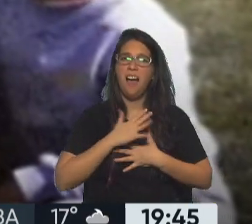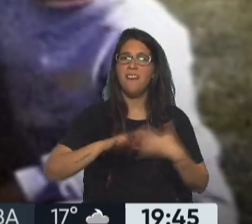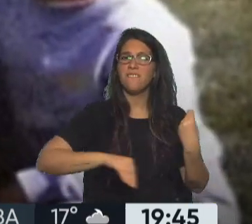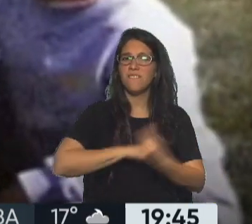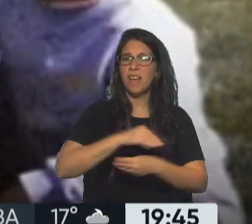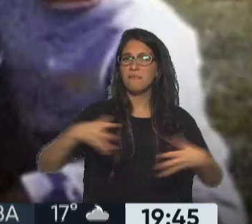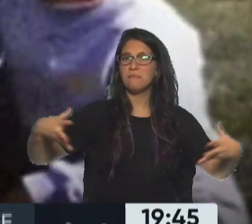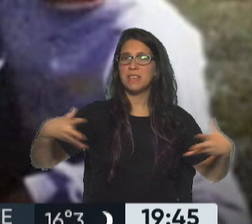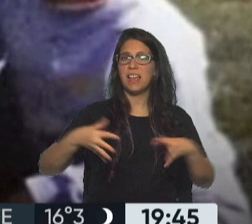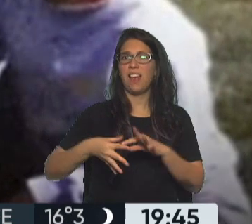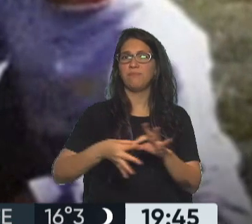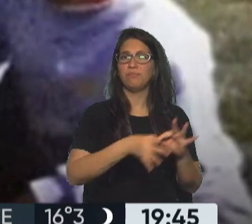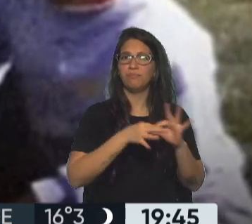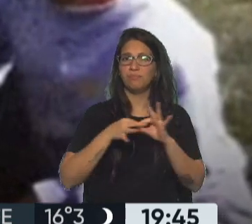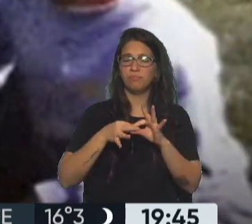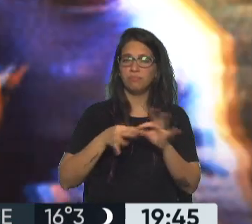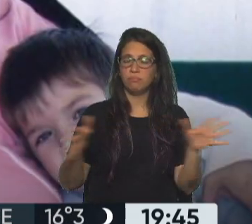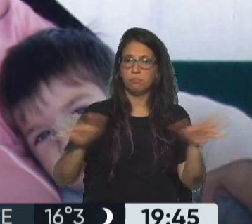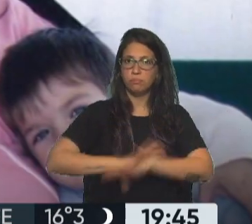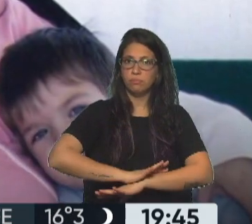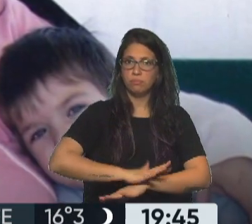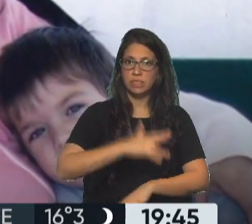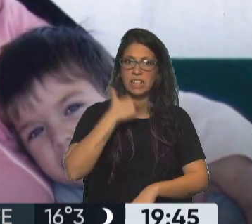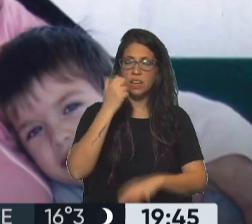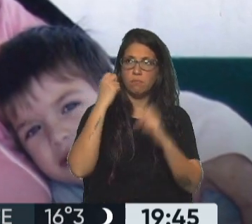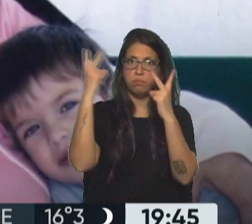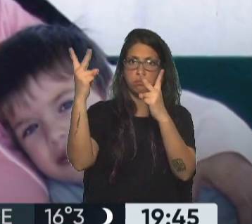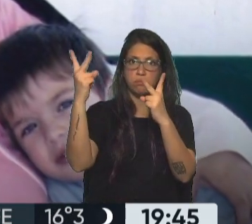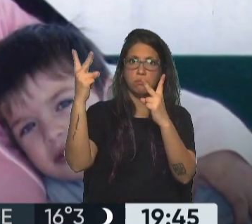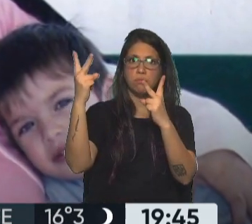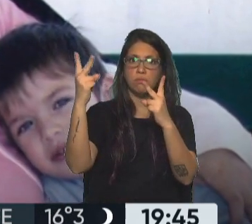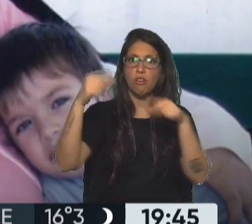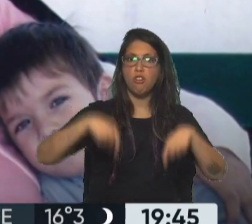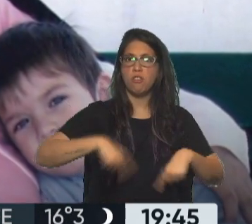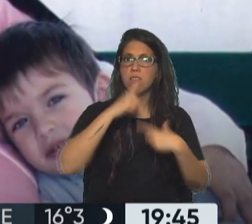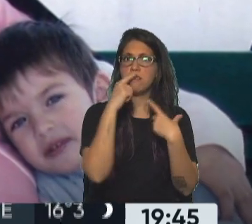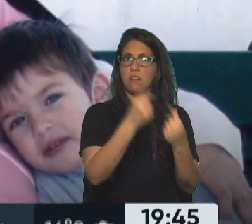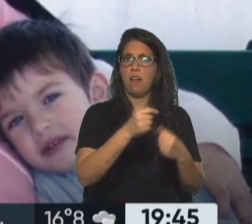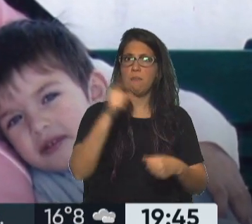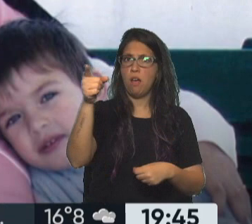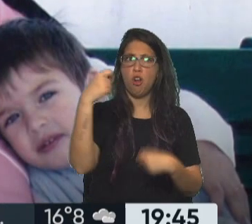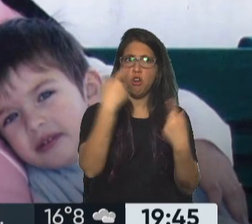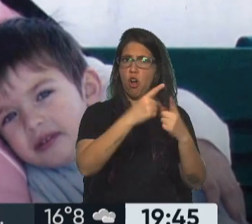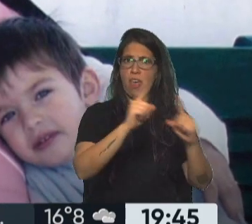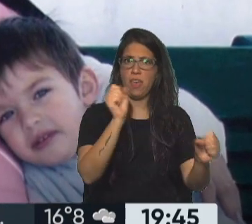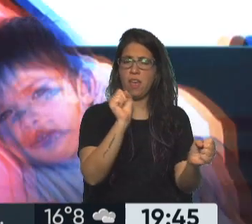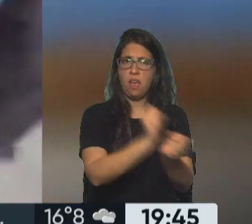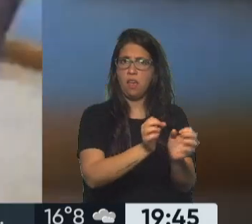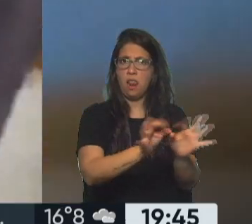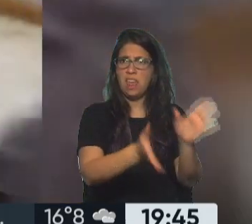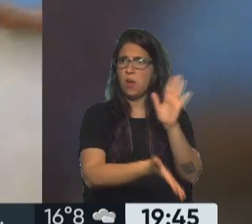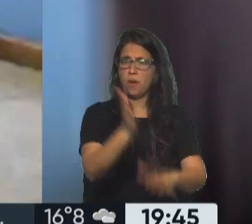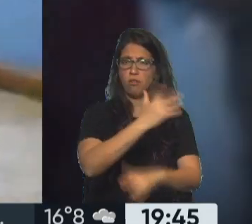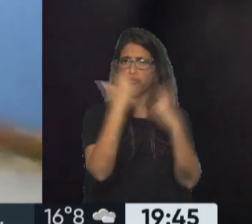familia tan unida, a bueno, esta hija desobediente que hoy está reclamando que no le otorguen salidas transitorias a un genocida